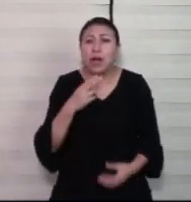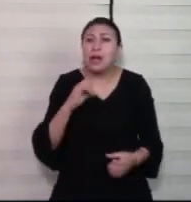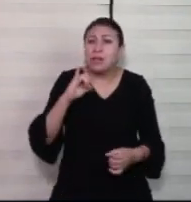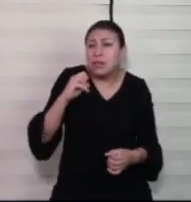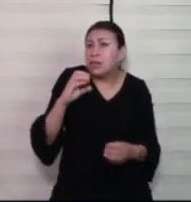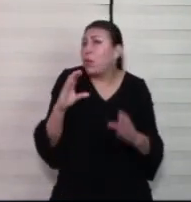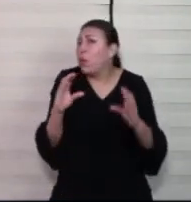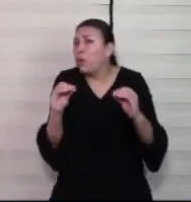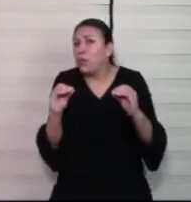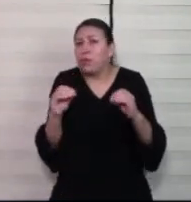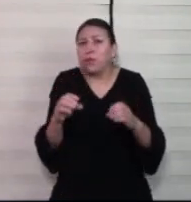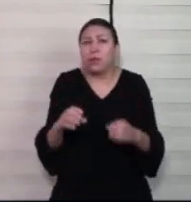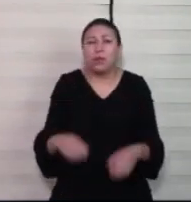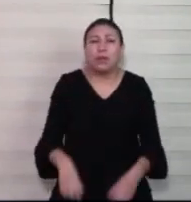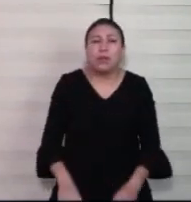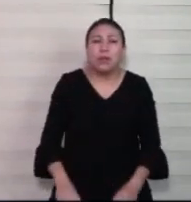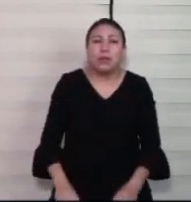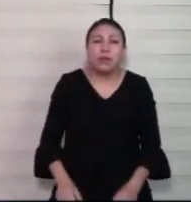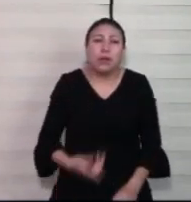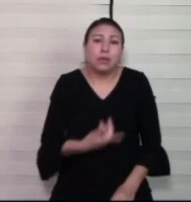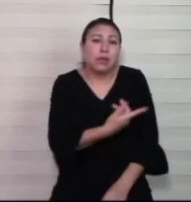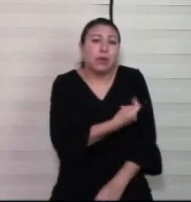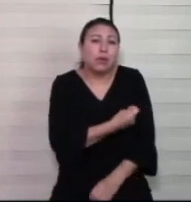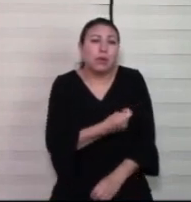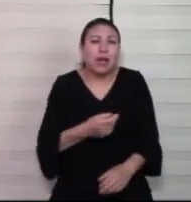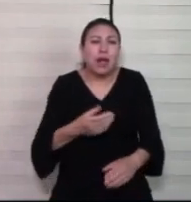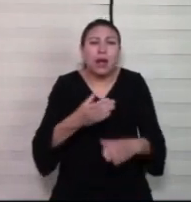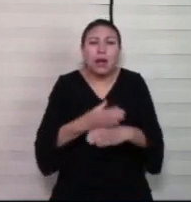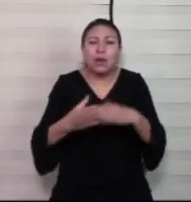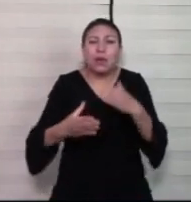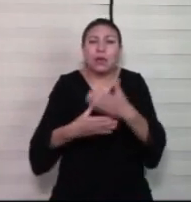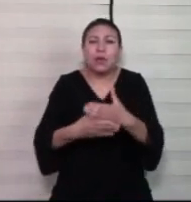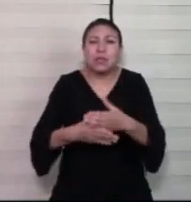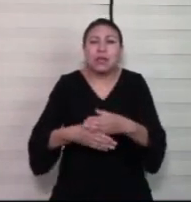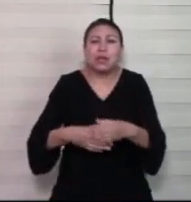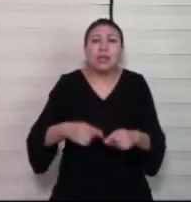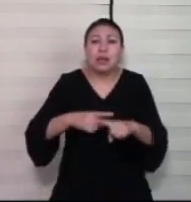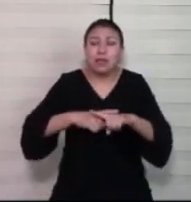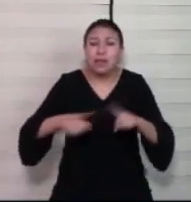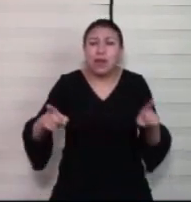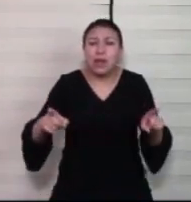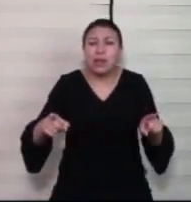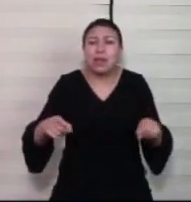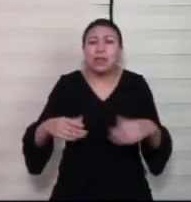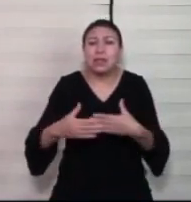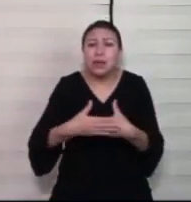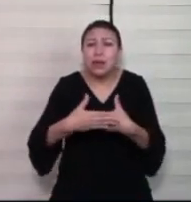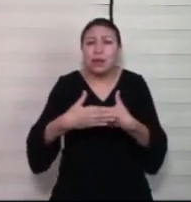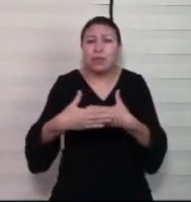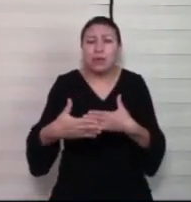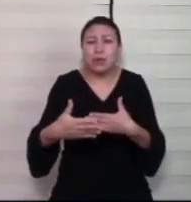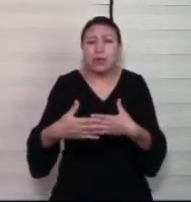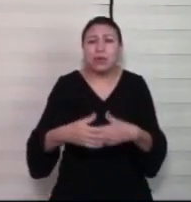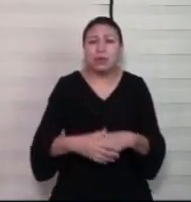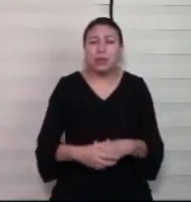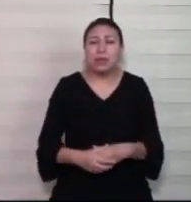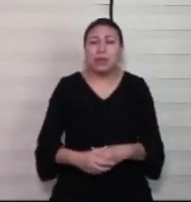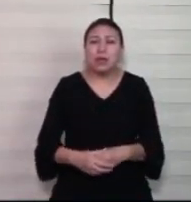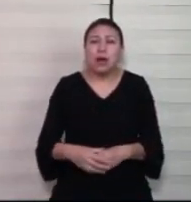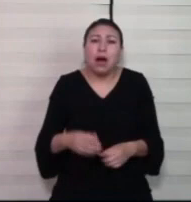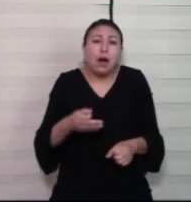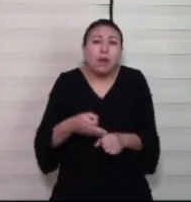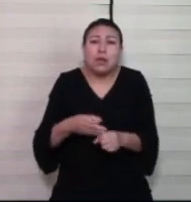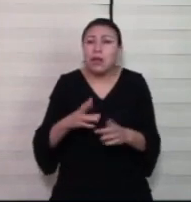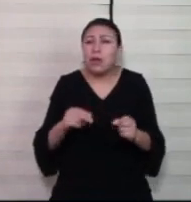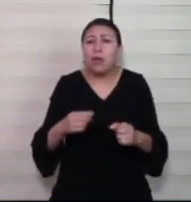podría provocar otras cosas. Una vacuna puede traer efectos secundarios, no ahorita, quizá dentro